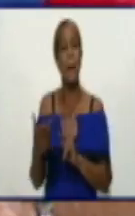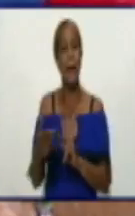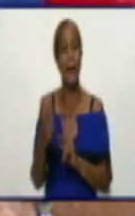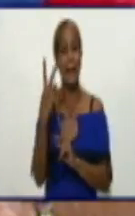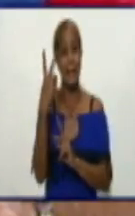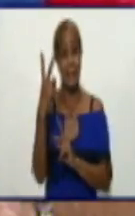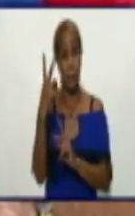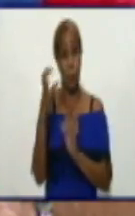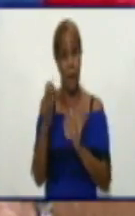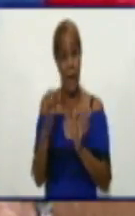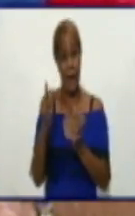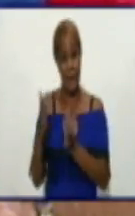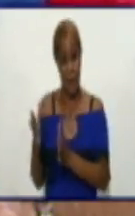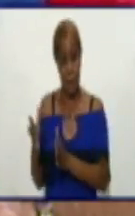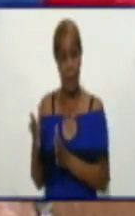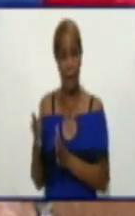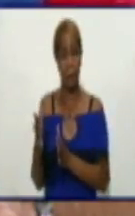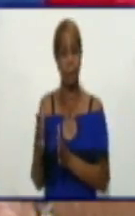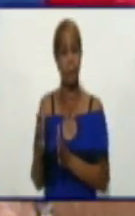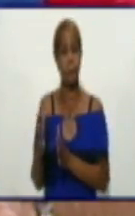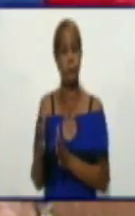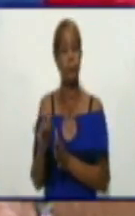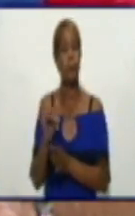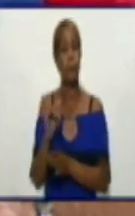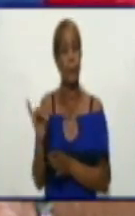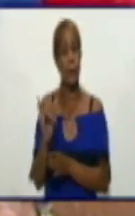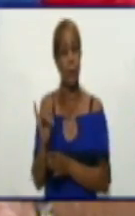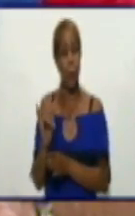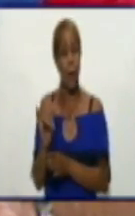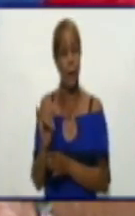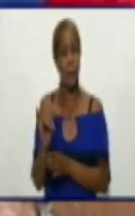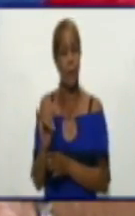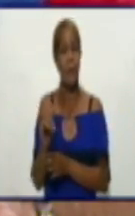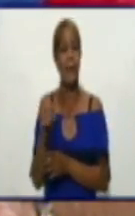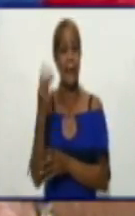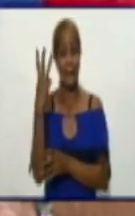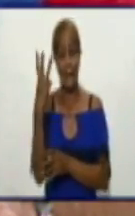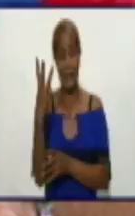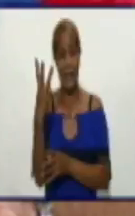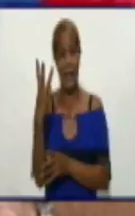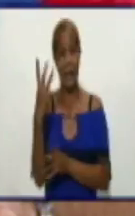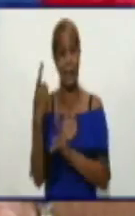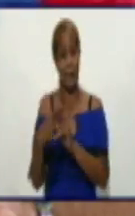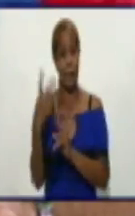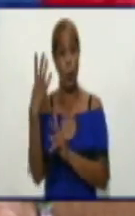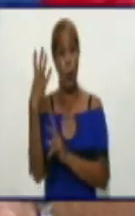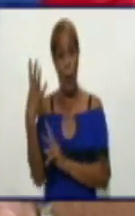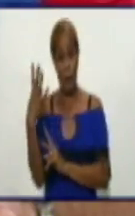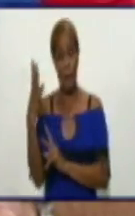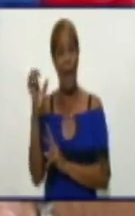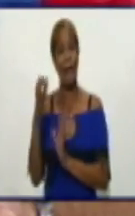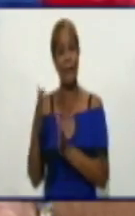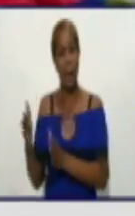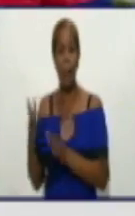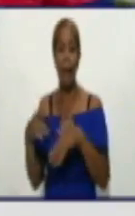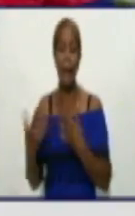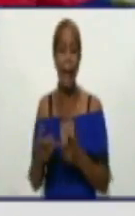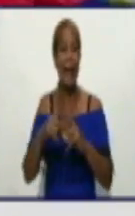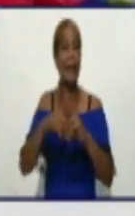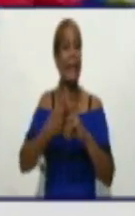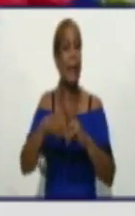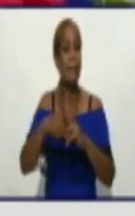en una cuarta etapa que estaría alternada en la segunda y la tercera, que es el proceso de revisión técnica automotriz. ¿Ya? Hasta